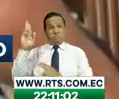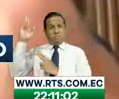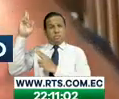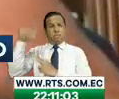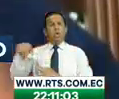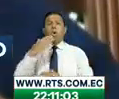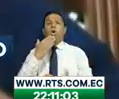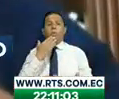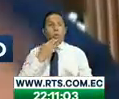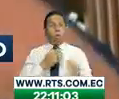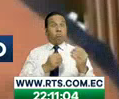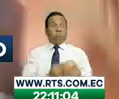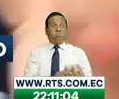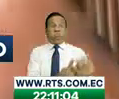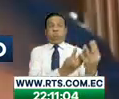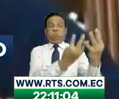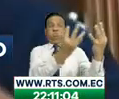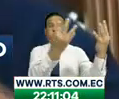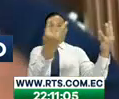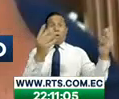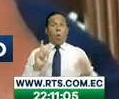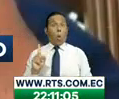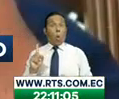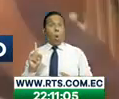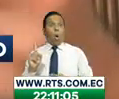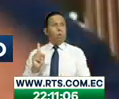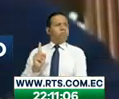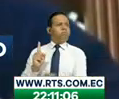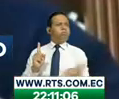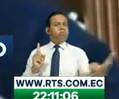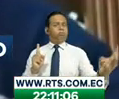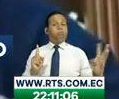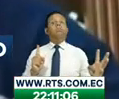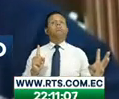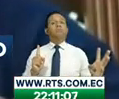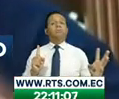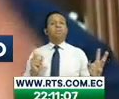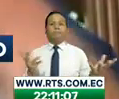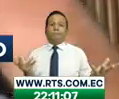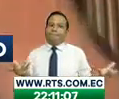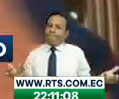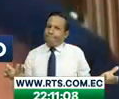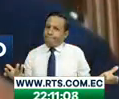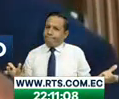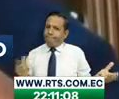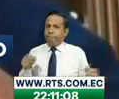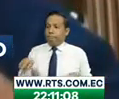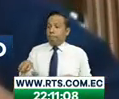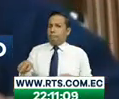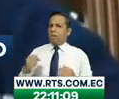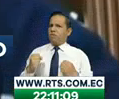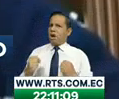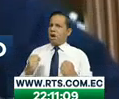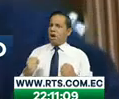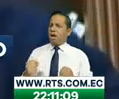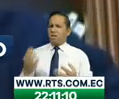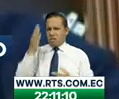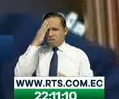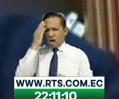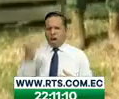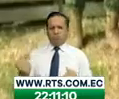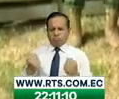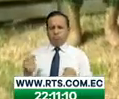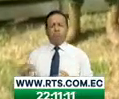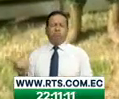en colectivo, un colectivo de militares, puede ejercer otro tipo de, otra magnitud de fuerza de